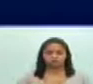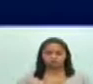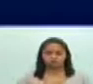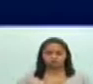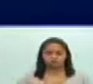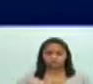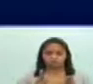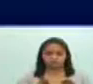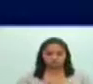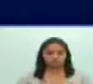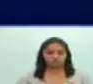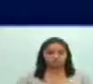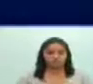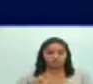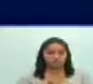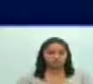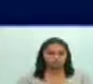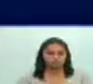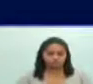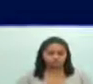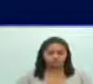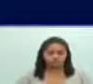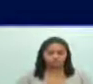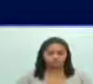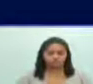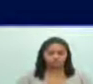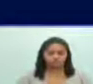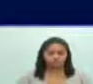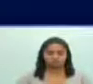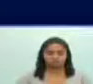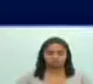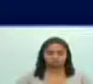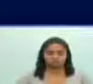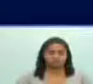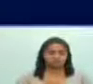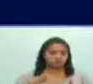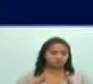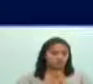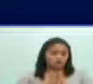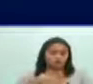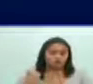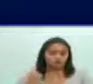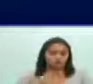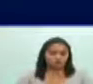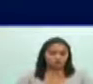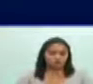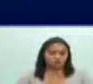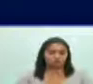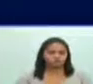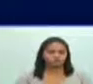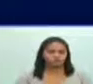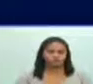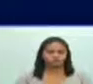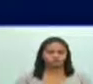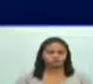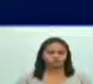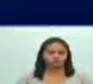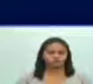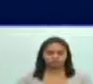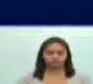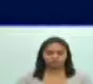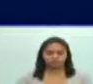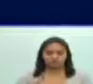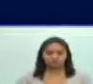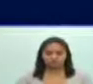divide. Algunos de criazón y otros, que es otro pronombre indefinido, se refiere a otro